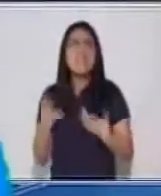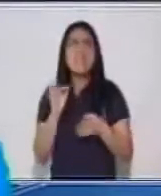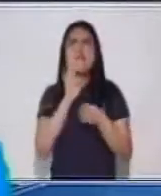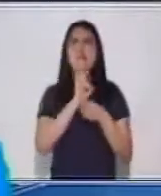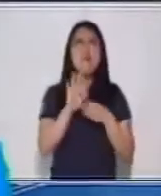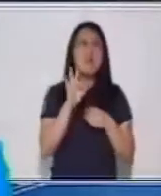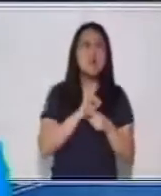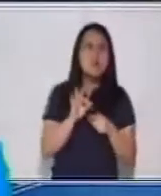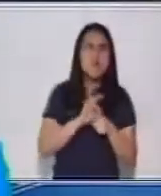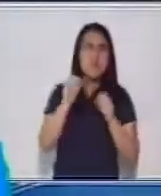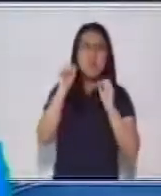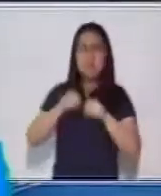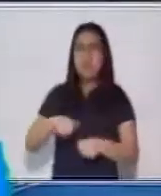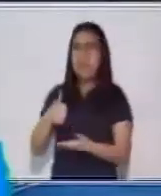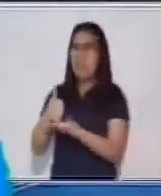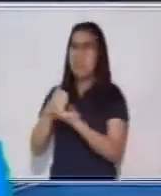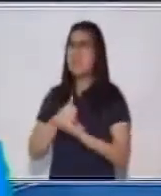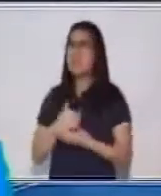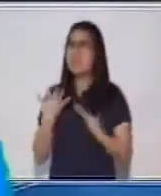ser útil en este caso?